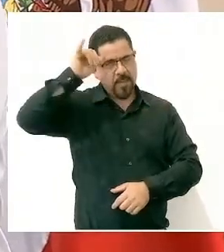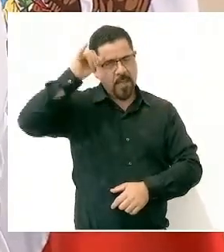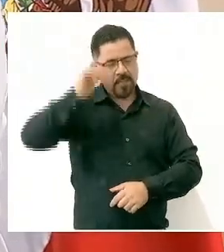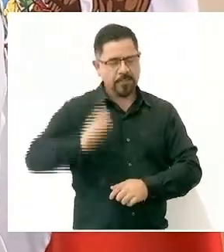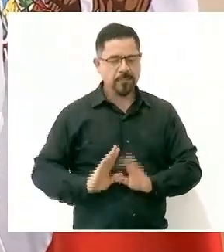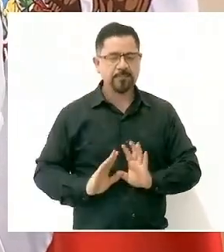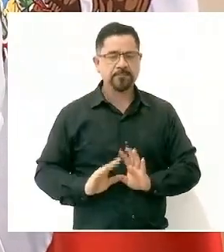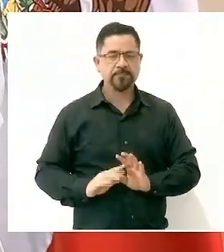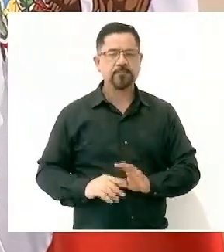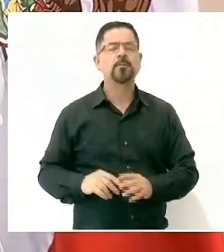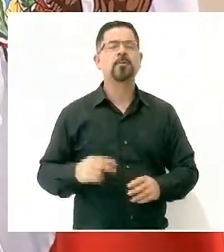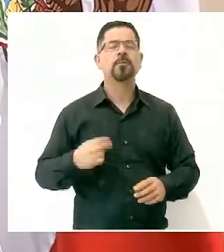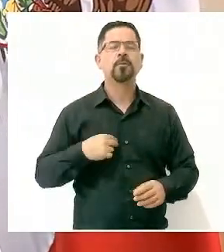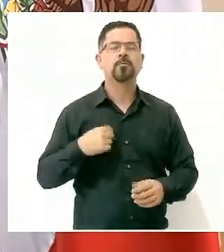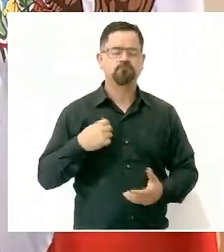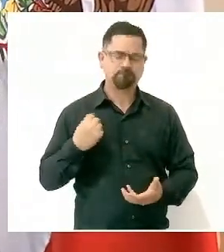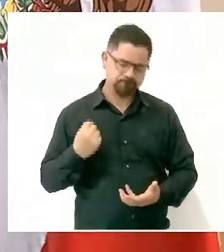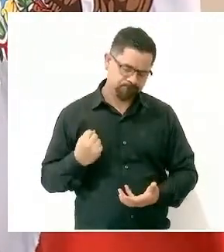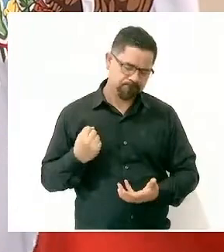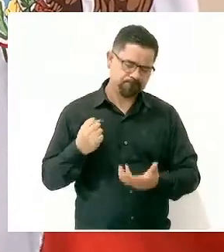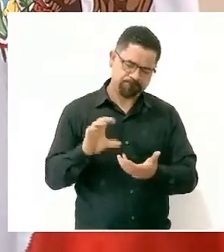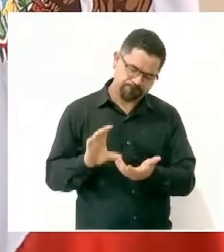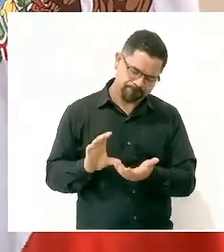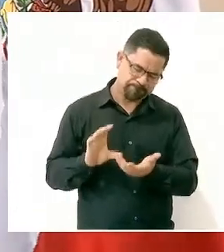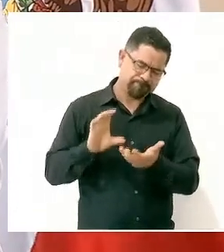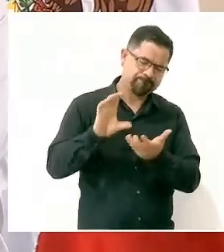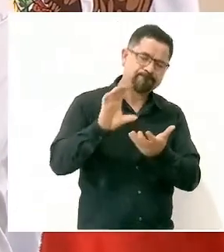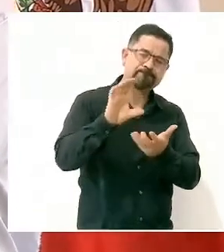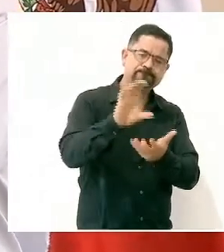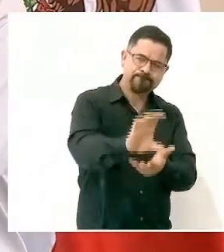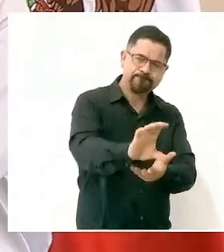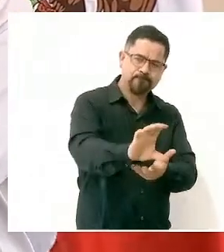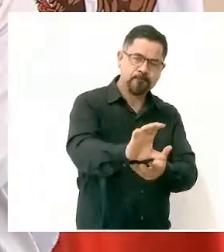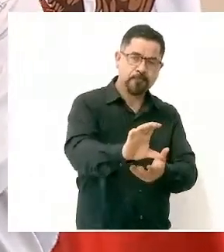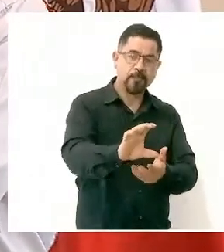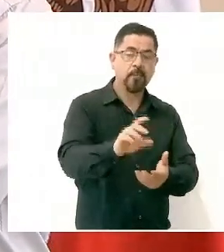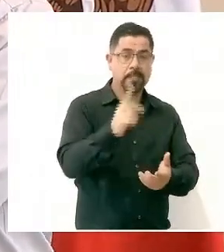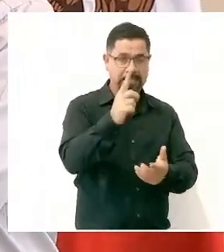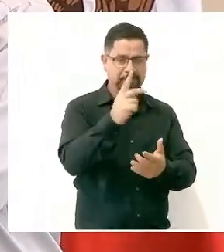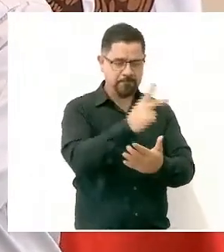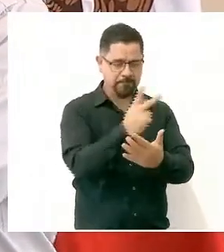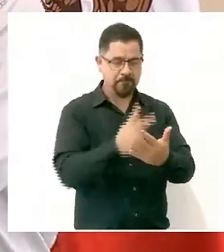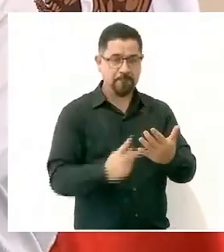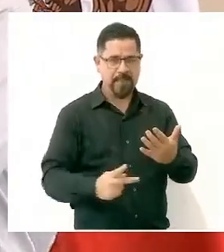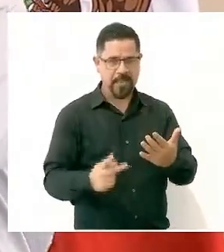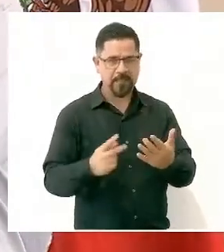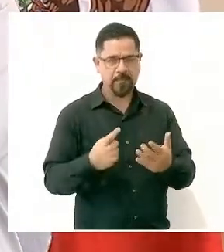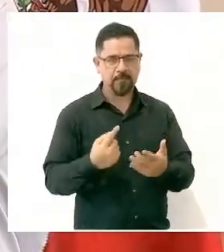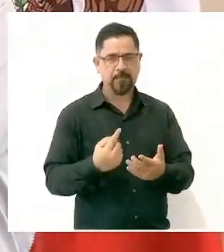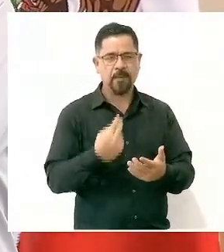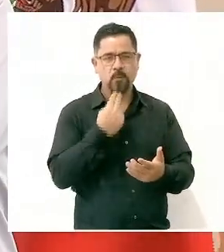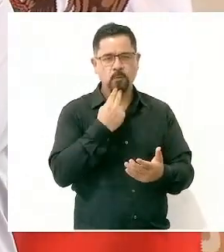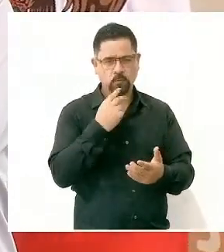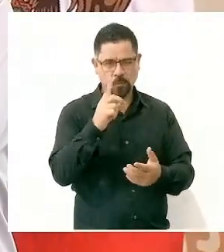Vamos a invertir solo en el plan hidráulico